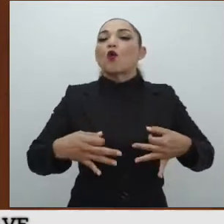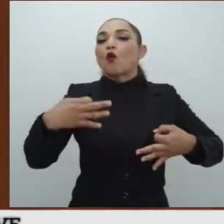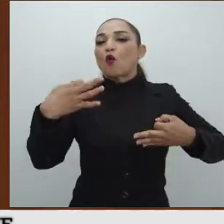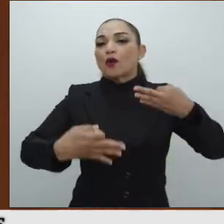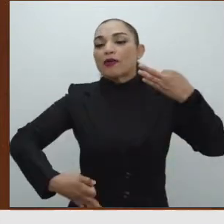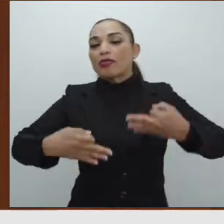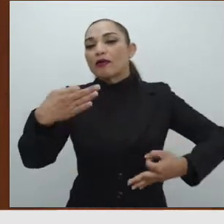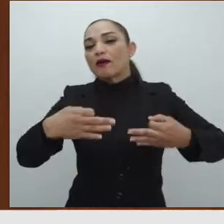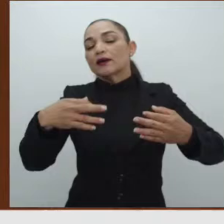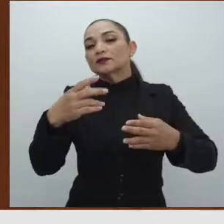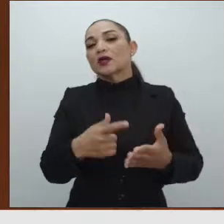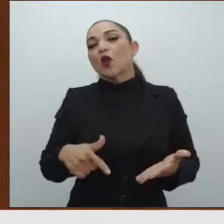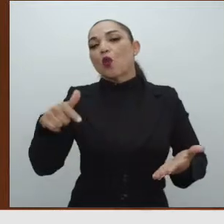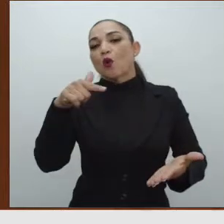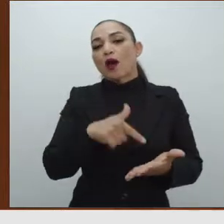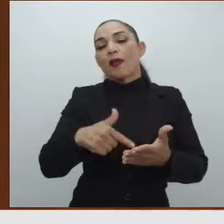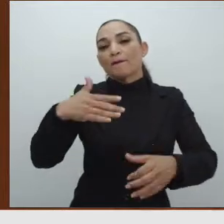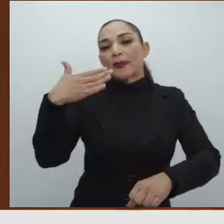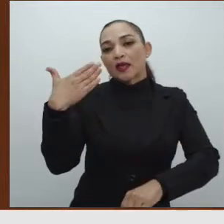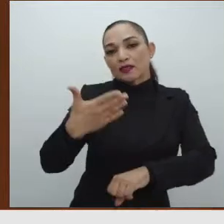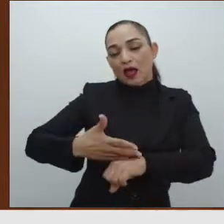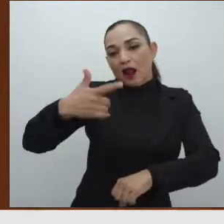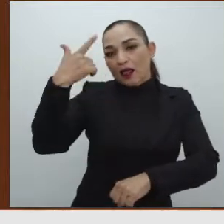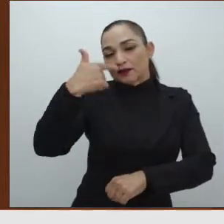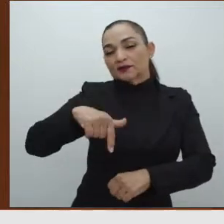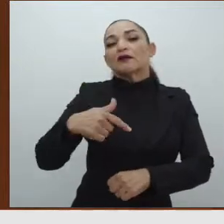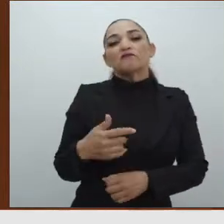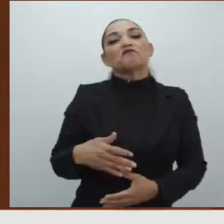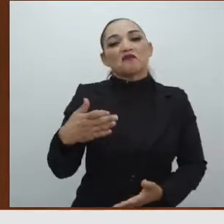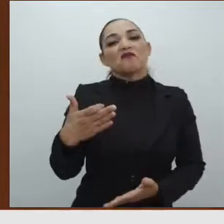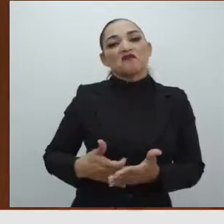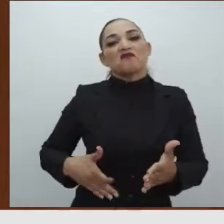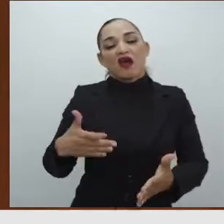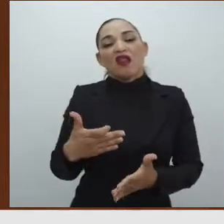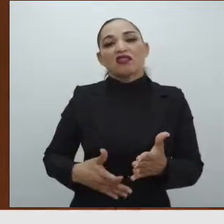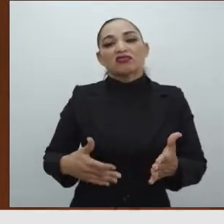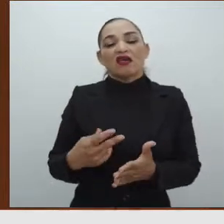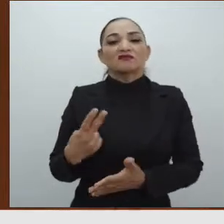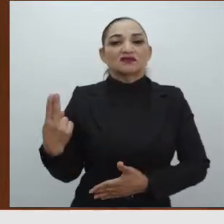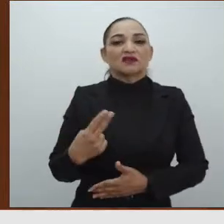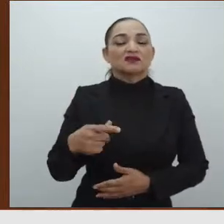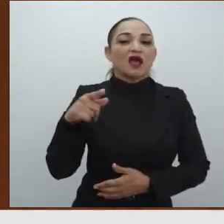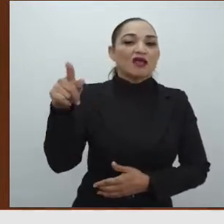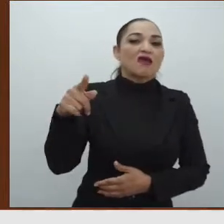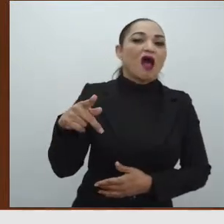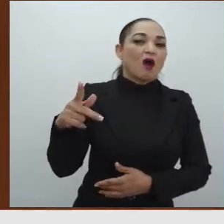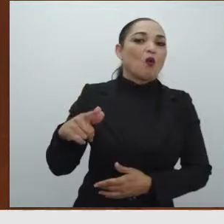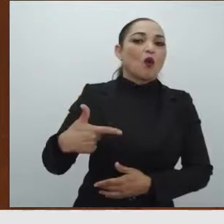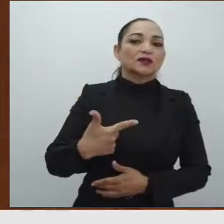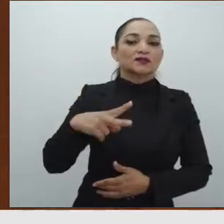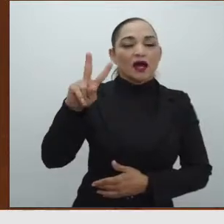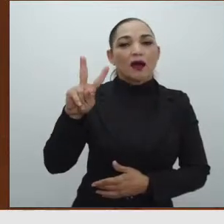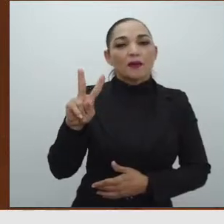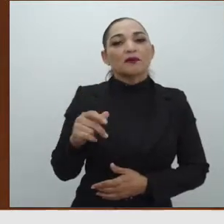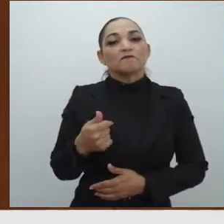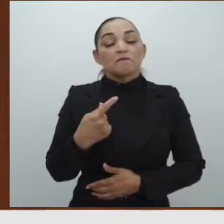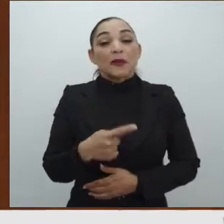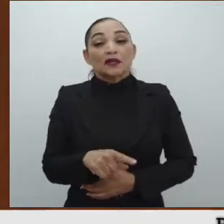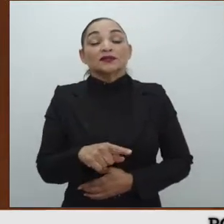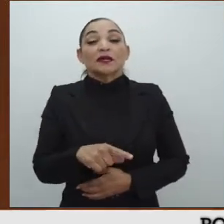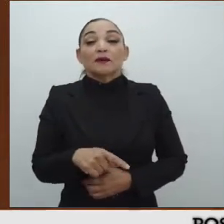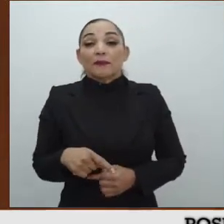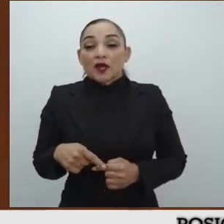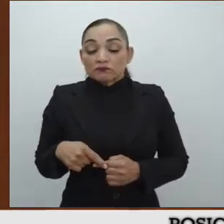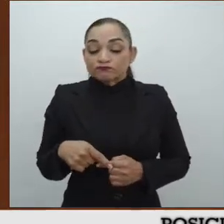que tanto hace falta en Guasave. Sabemos que la inversión inicial puede ser alta, pero a corto y mediano